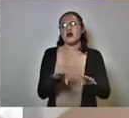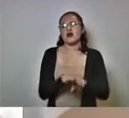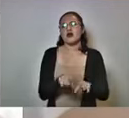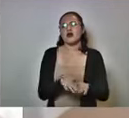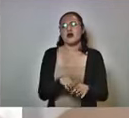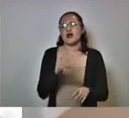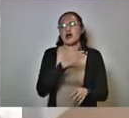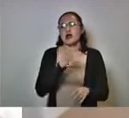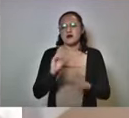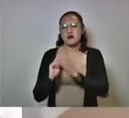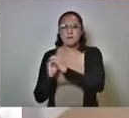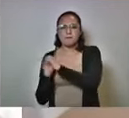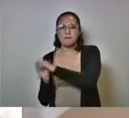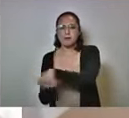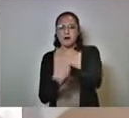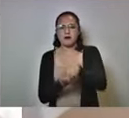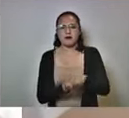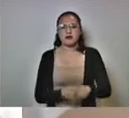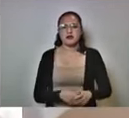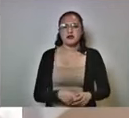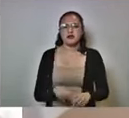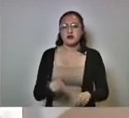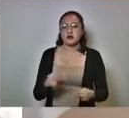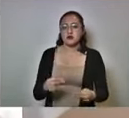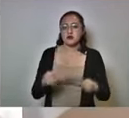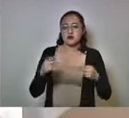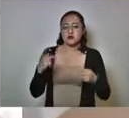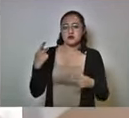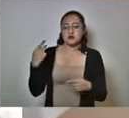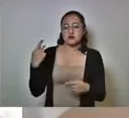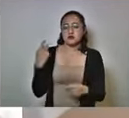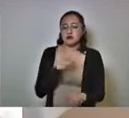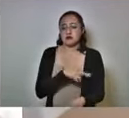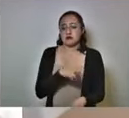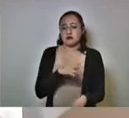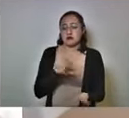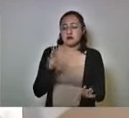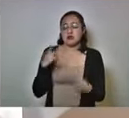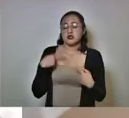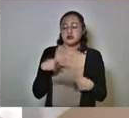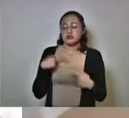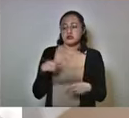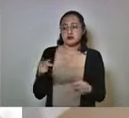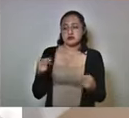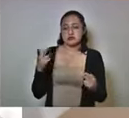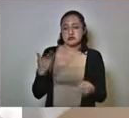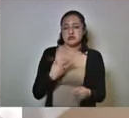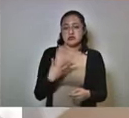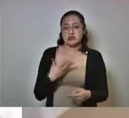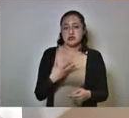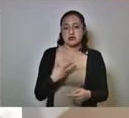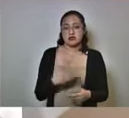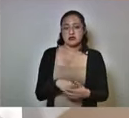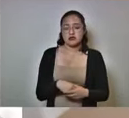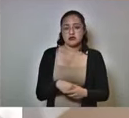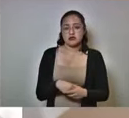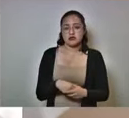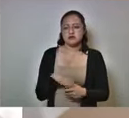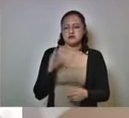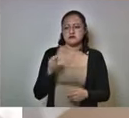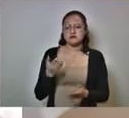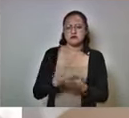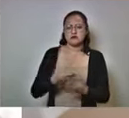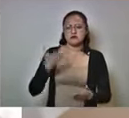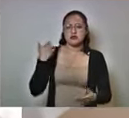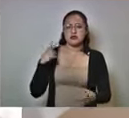de un campo de golf es de unos privados, personas privadas, que recibieron la autorización en la